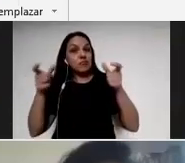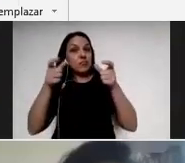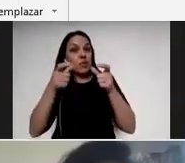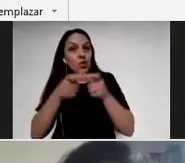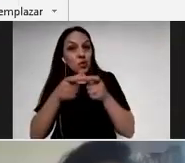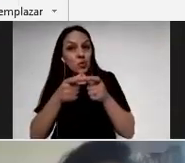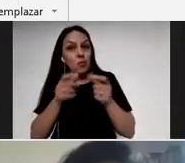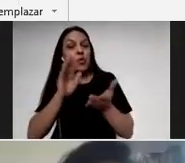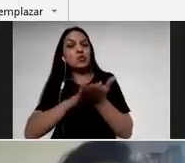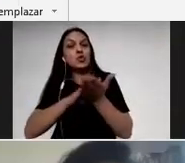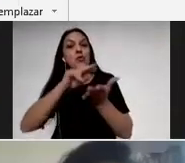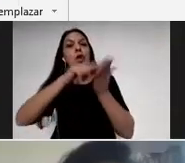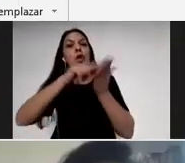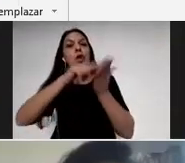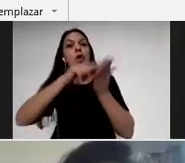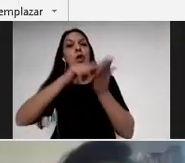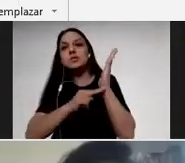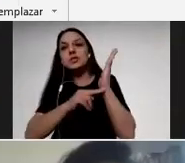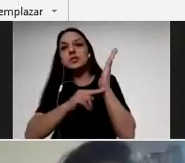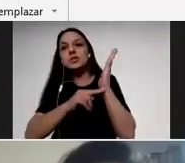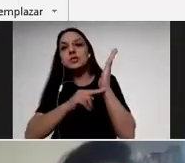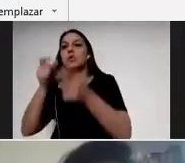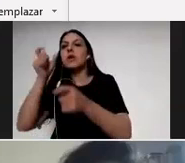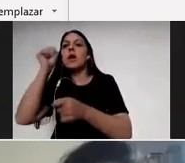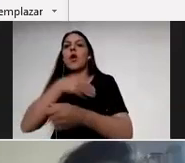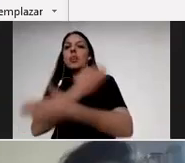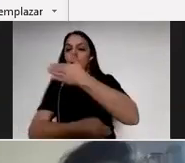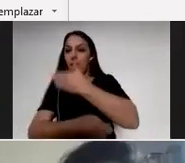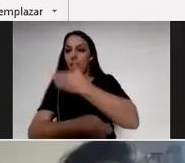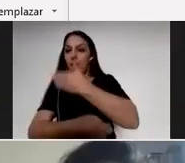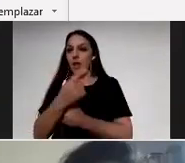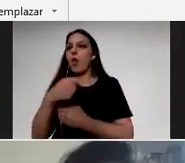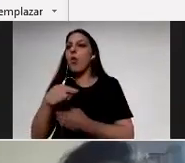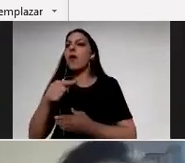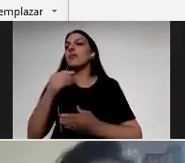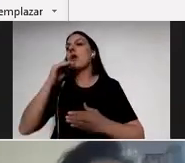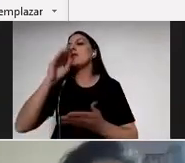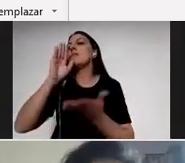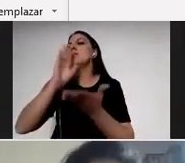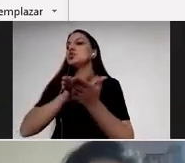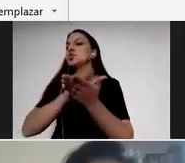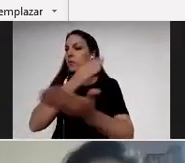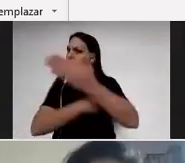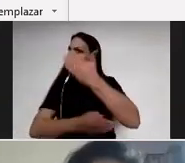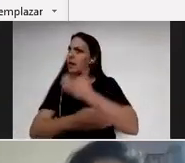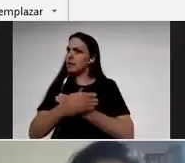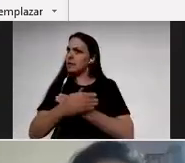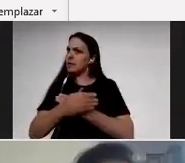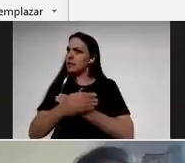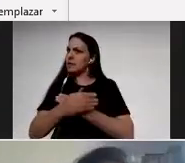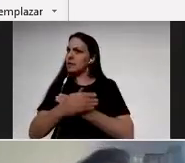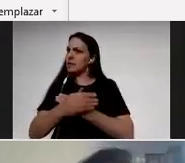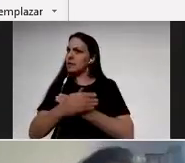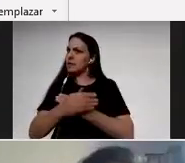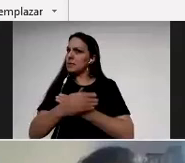los Derechos de las Personas con Discapacidad, y cuando hablamos de discapacidad, cuando trabajamos discapacidad, nos